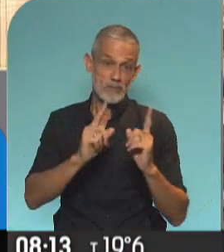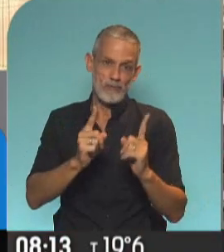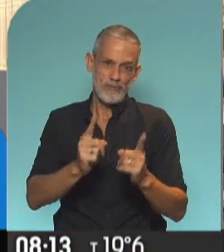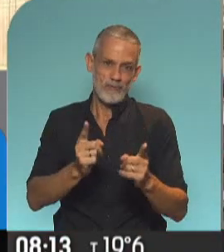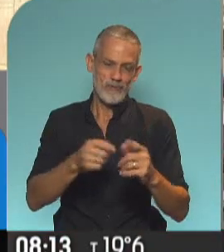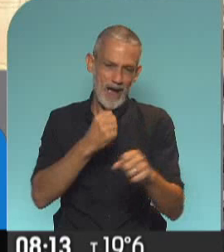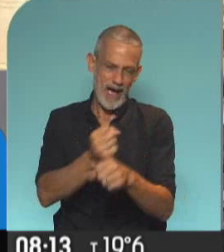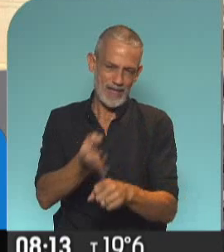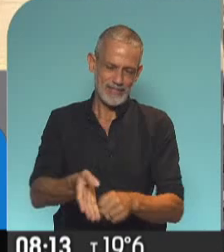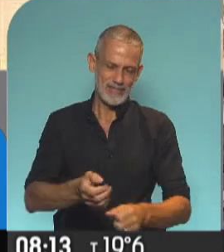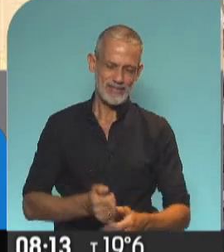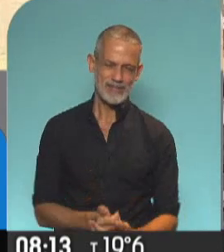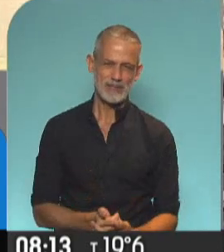definitiva?